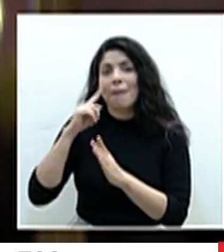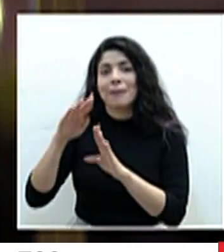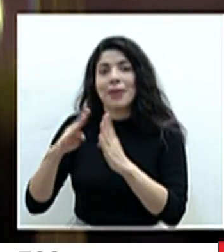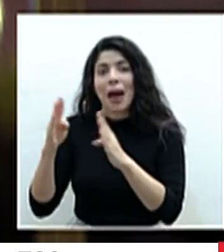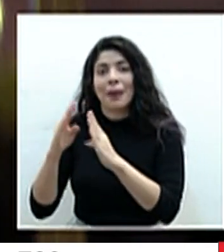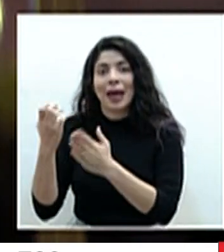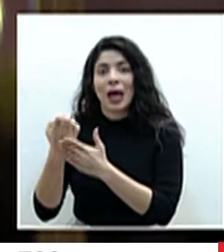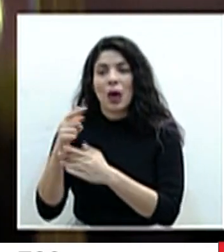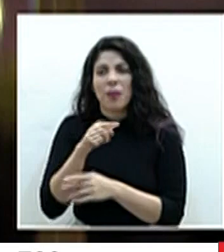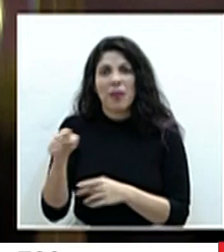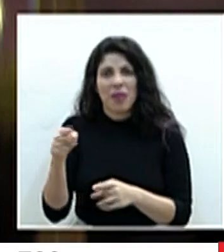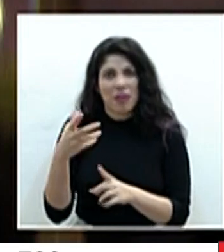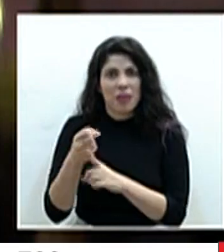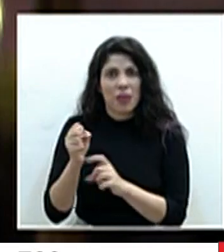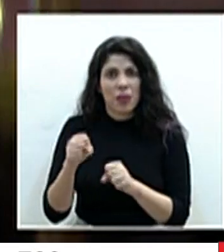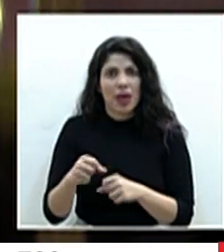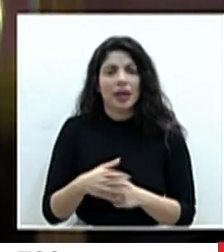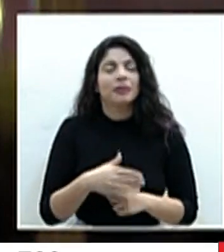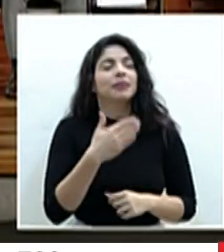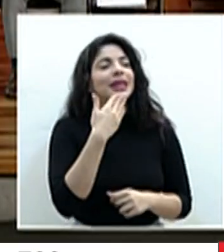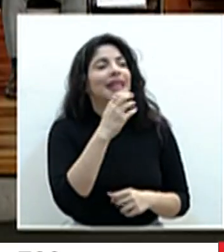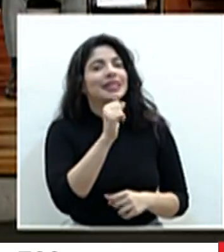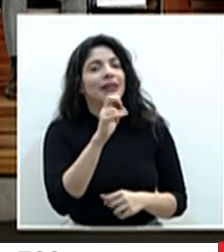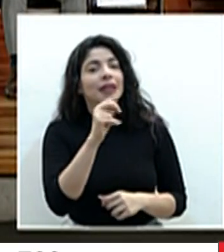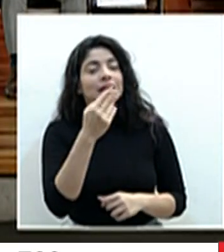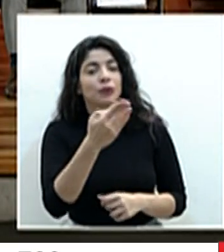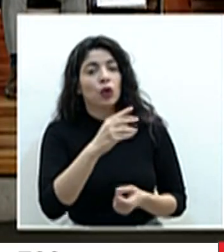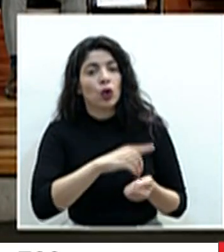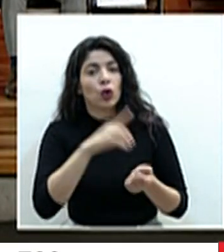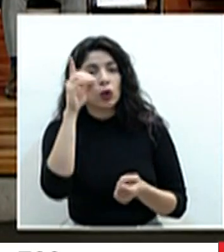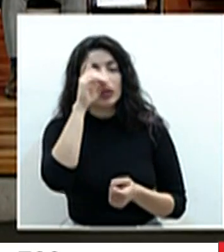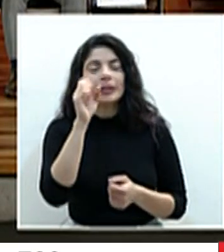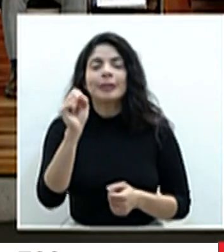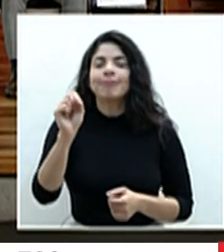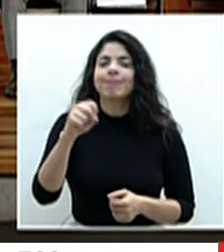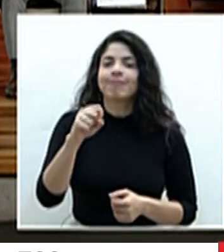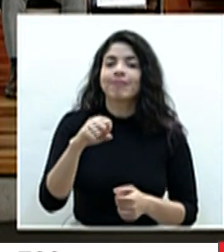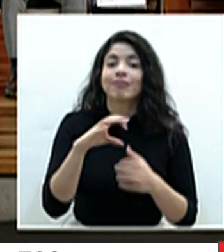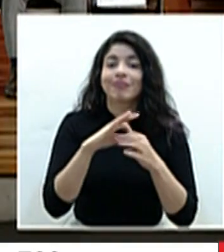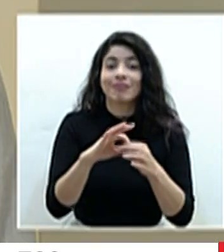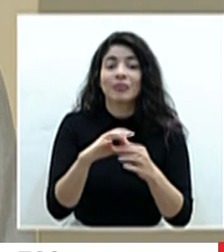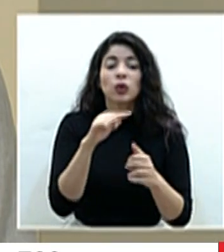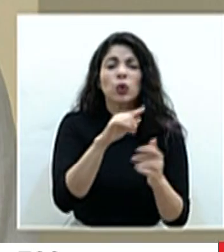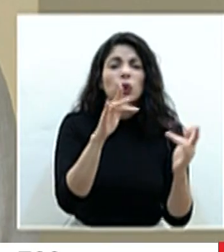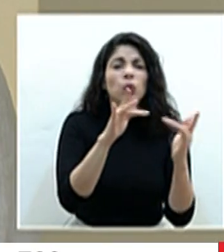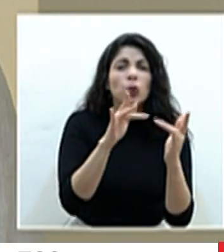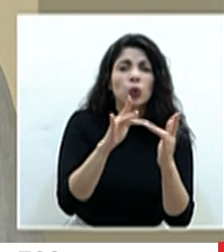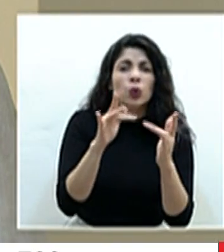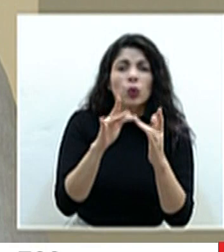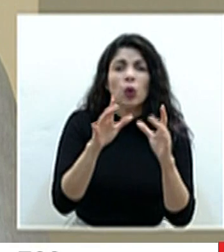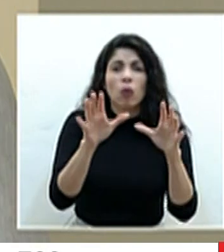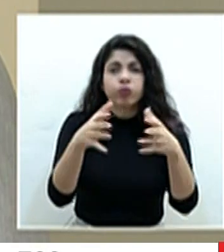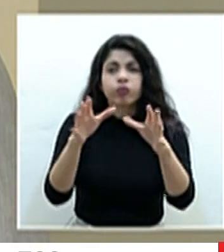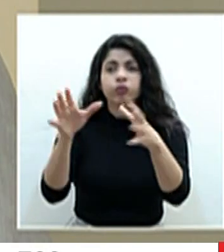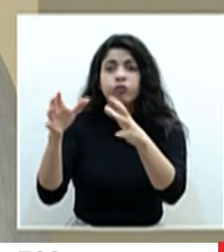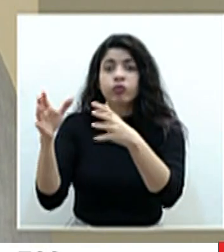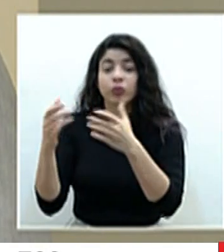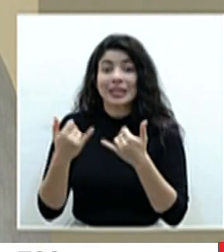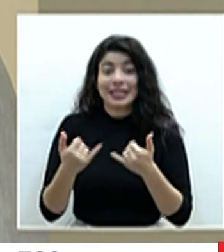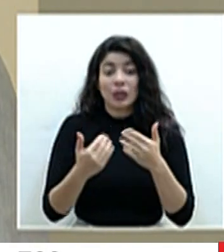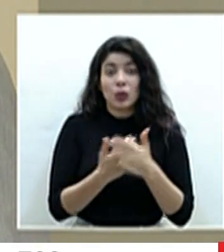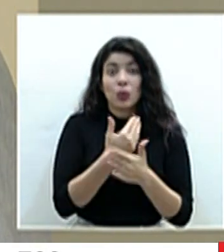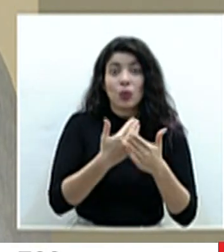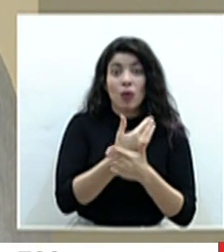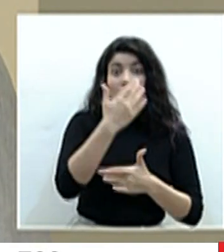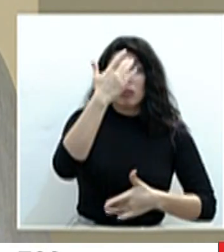económica. Gracias, Sebastián. Escuchamos al doctor Salas. Sí, con respecto a los nexos o los clusters, en realidad los casos que han ido